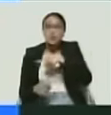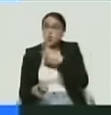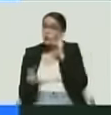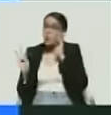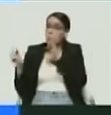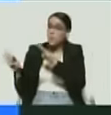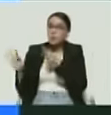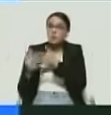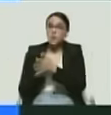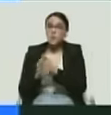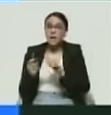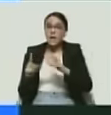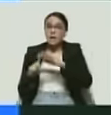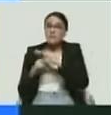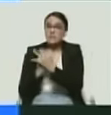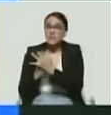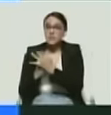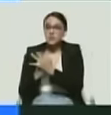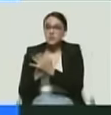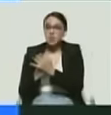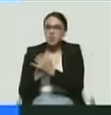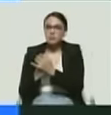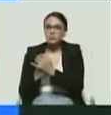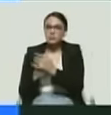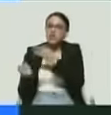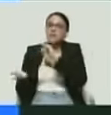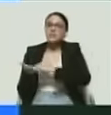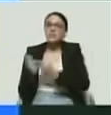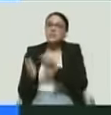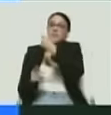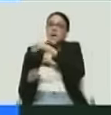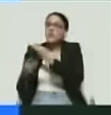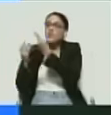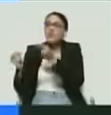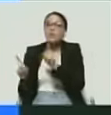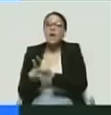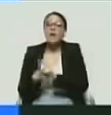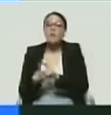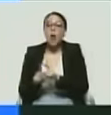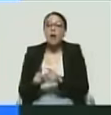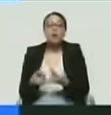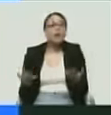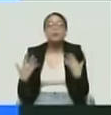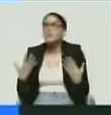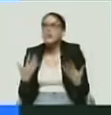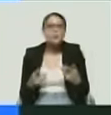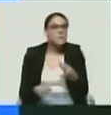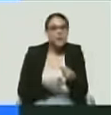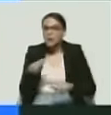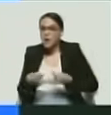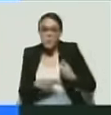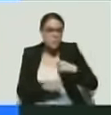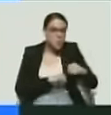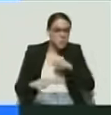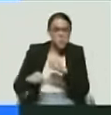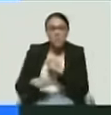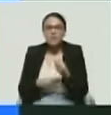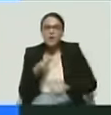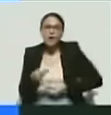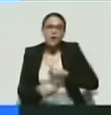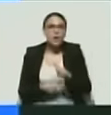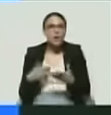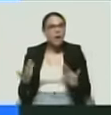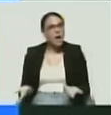diciendo, y es que ya se ven perdidos. Y ya están buscando, ya lo sabemos. Están tratando de que los